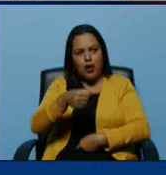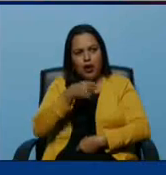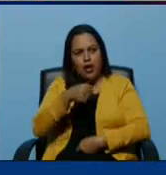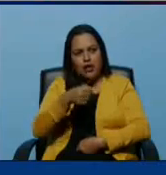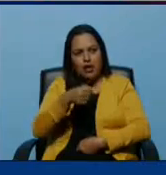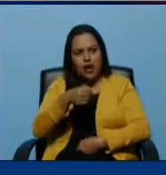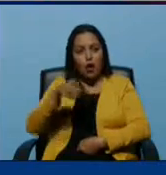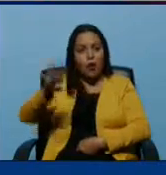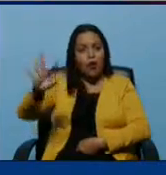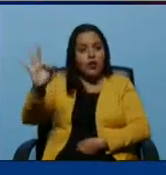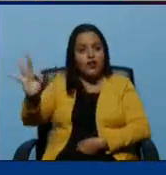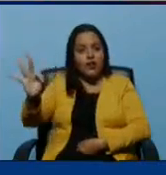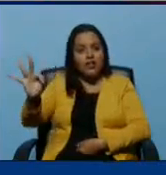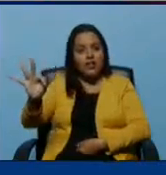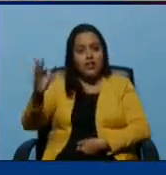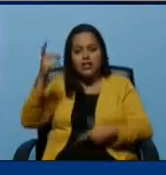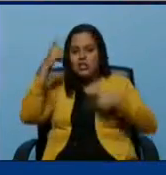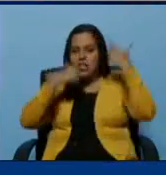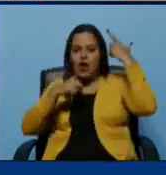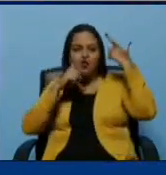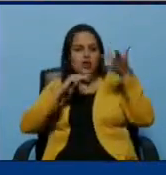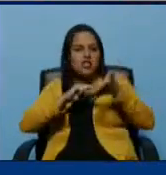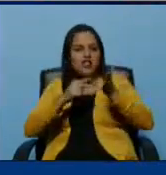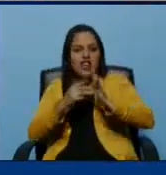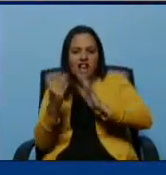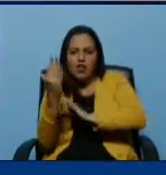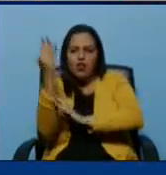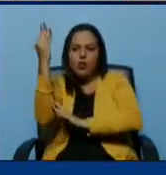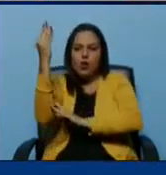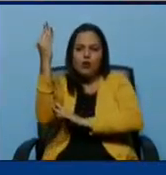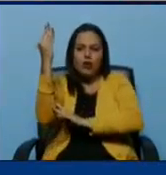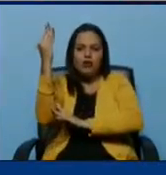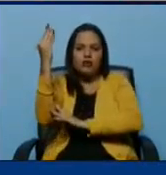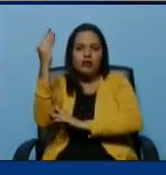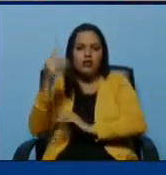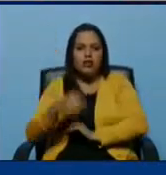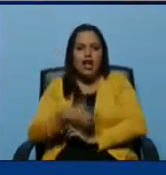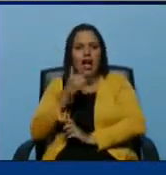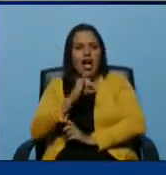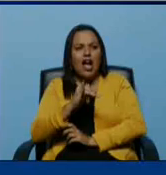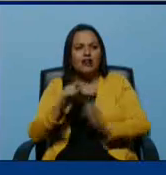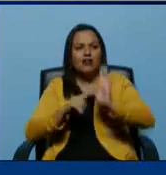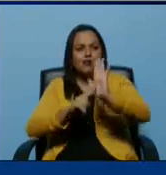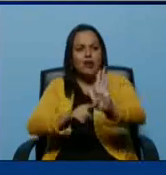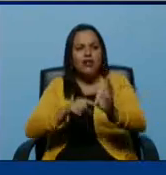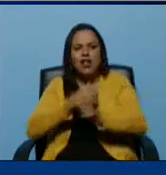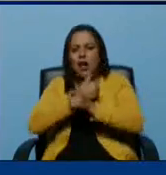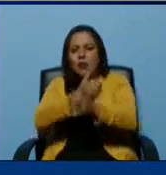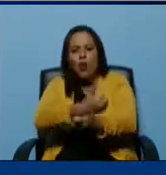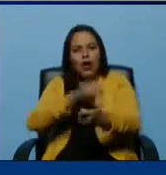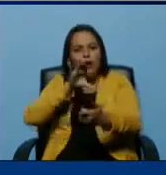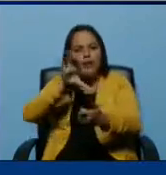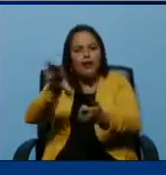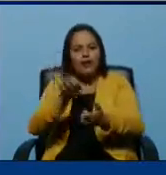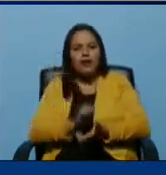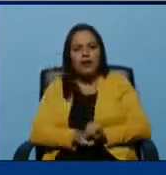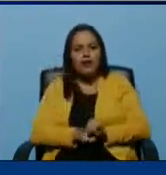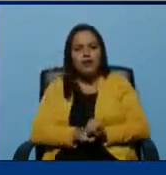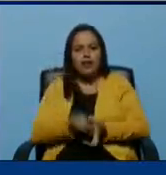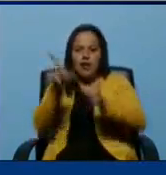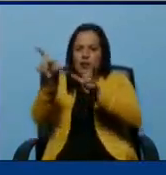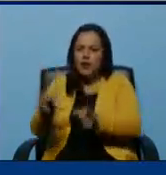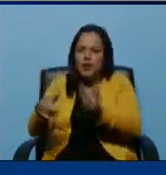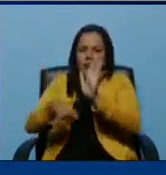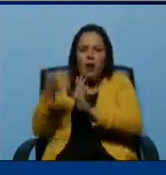Chávez no es una estatua, Chávez un monumento de amor, de patria. Chávez, el monumento más grande que tiene en